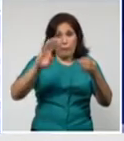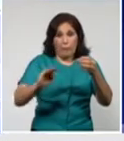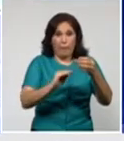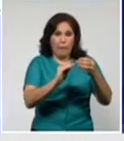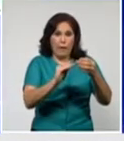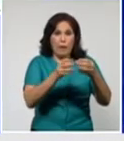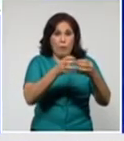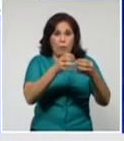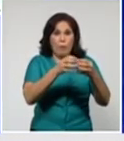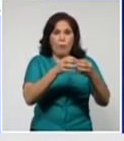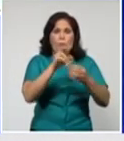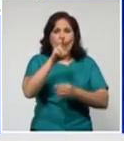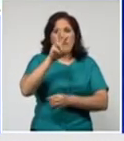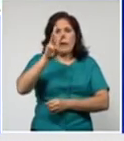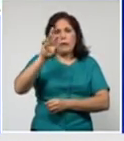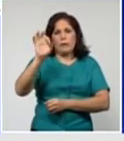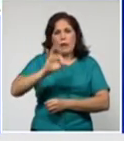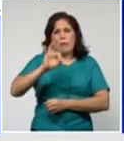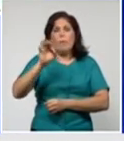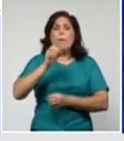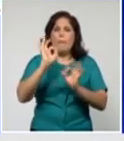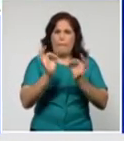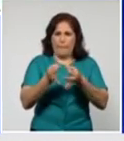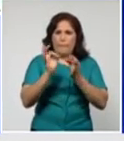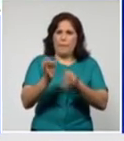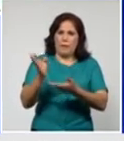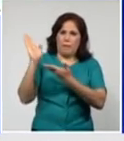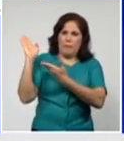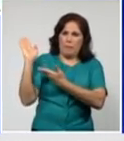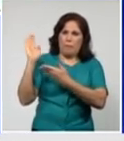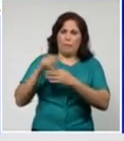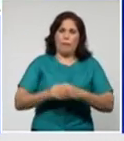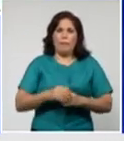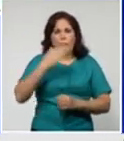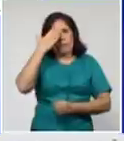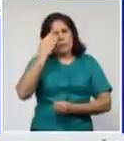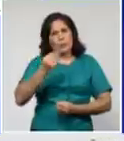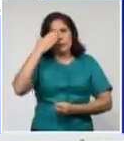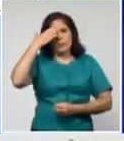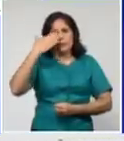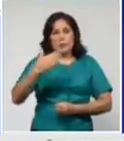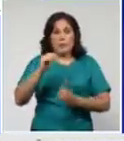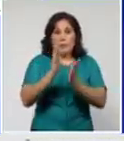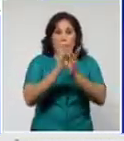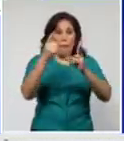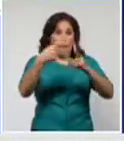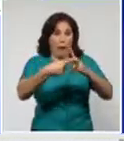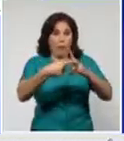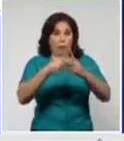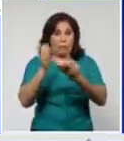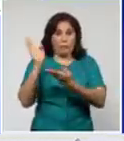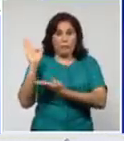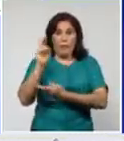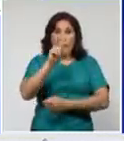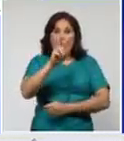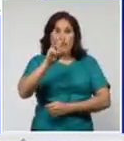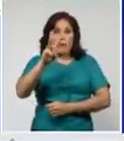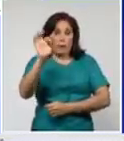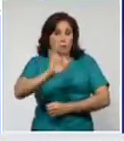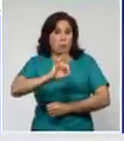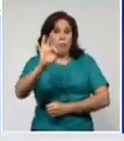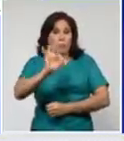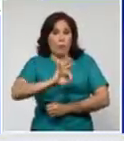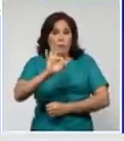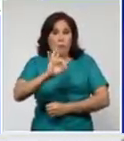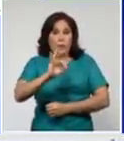el 23%. Ahí está, muchas gracias. En el mes de mayo, el 23%